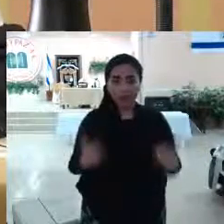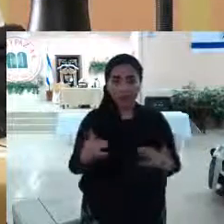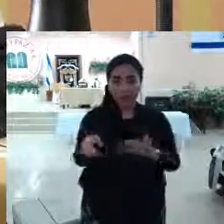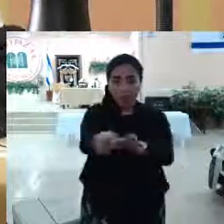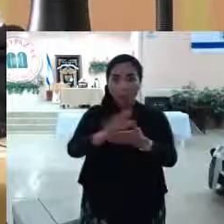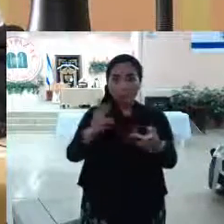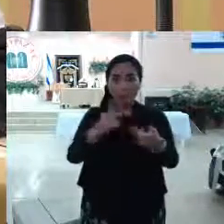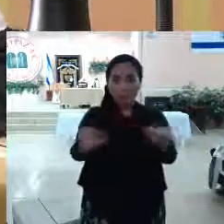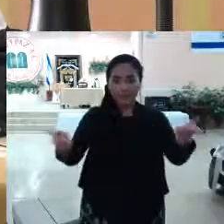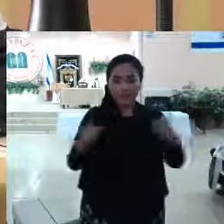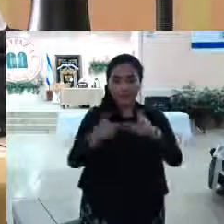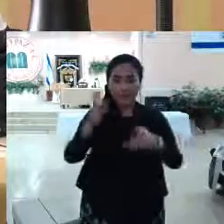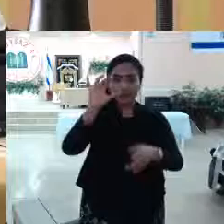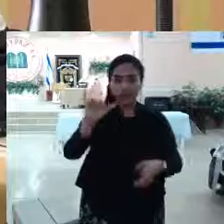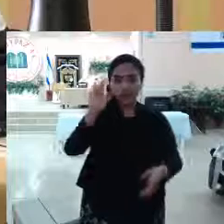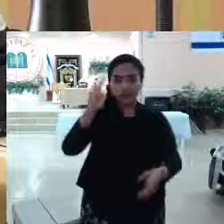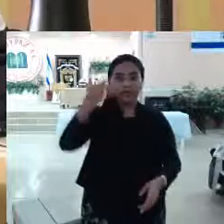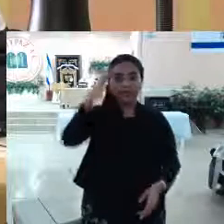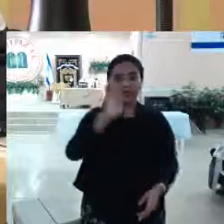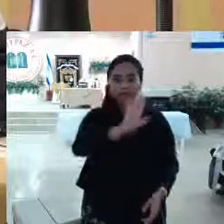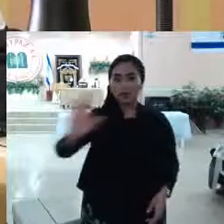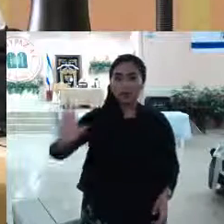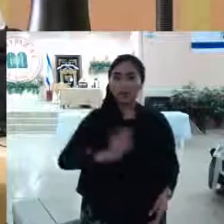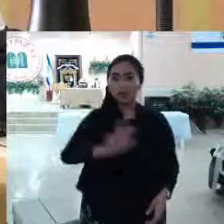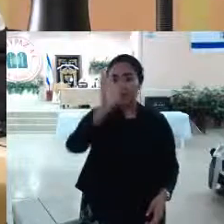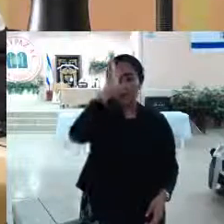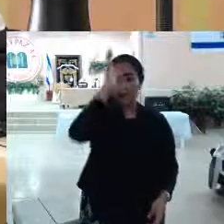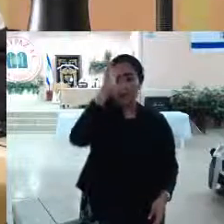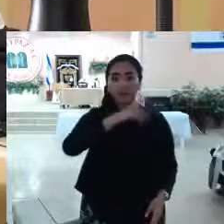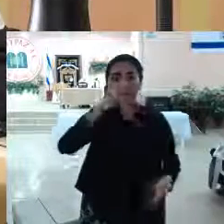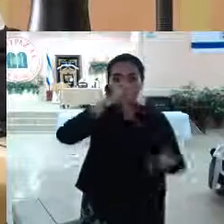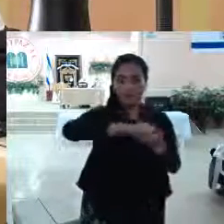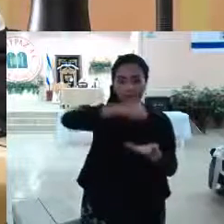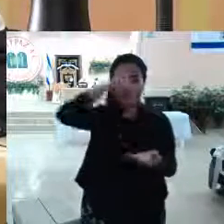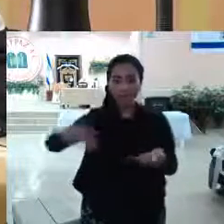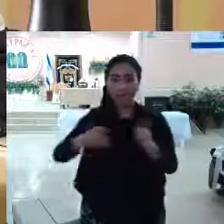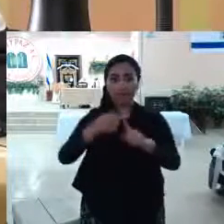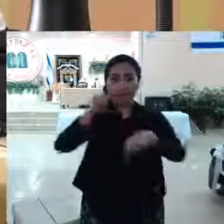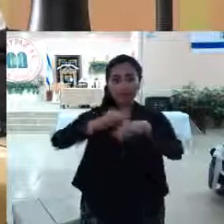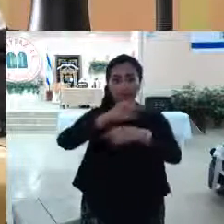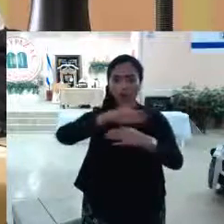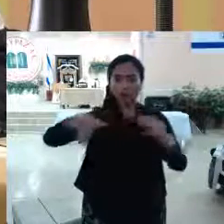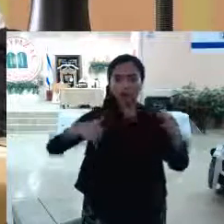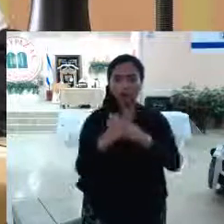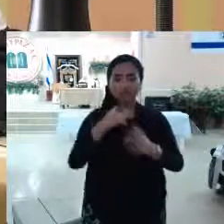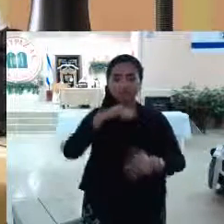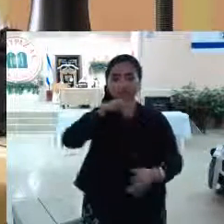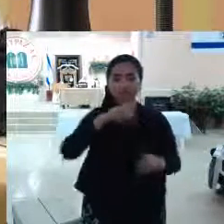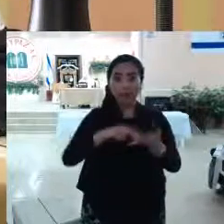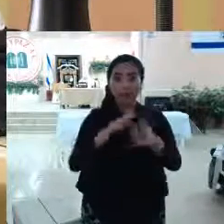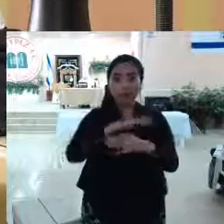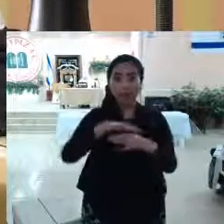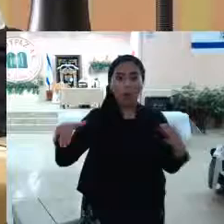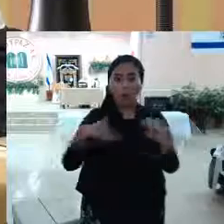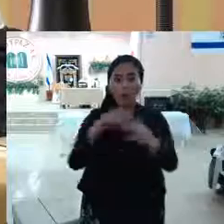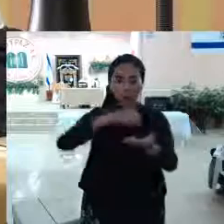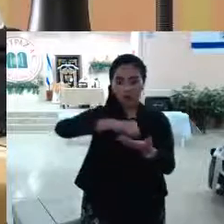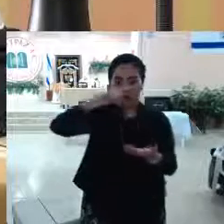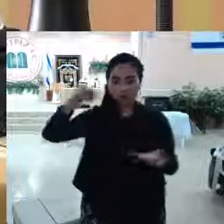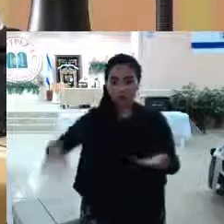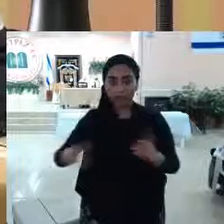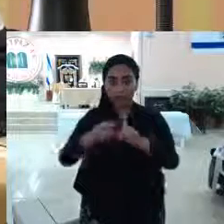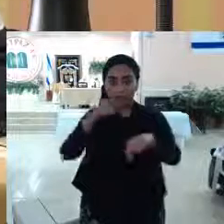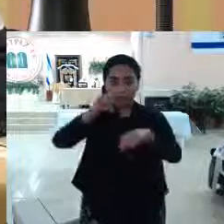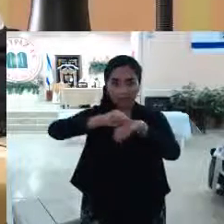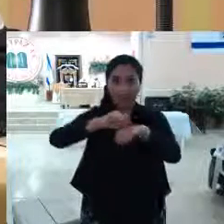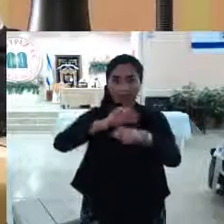la casa de Yahweh, el Elohim de vuestros padres, y sacad del santuario toda la inmundicia, o sea, sacar del Take templo